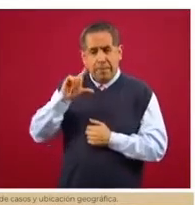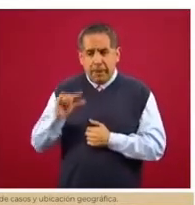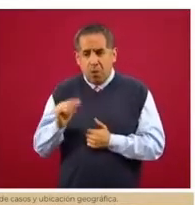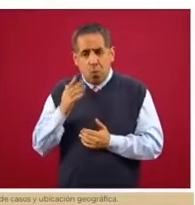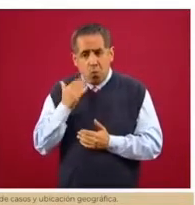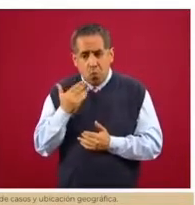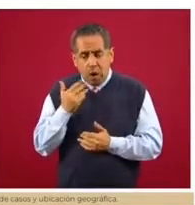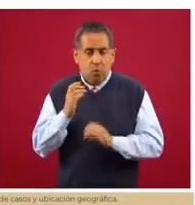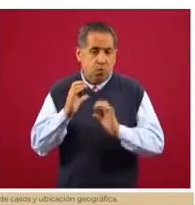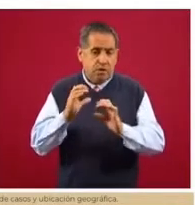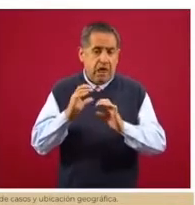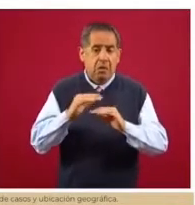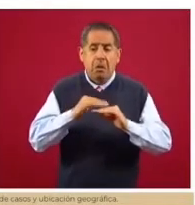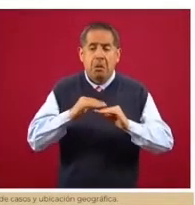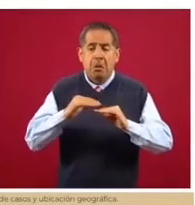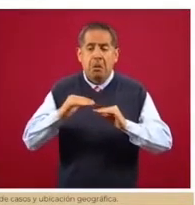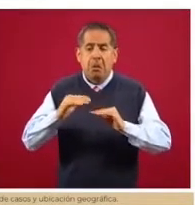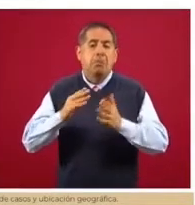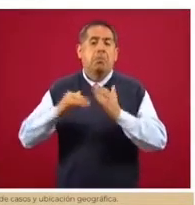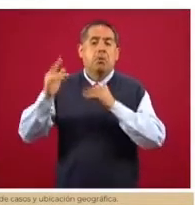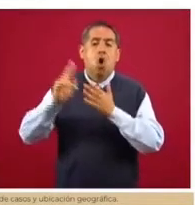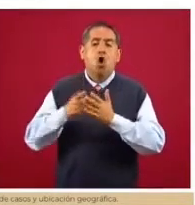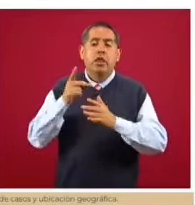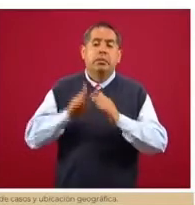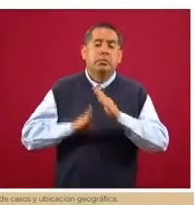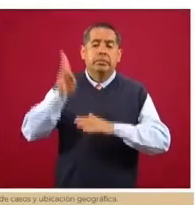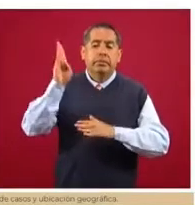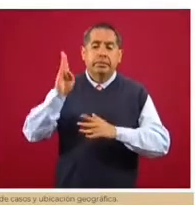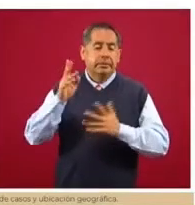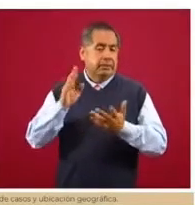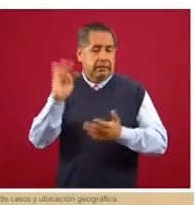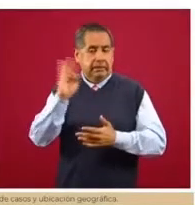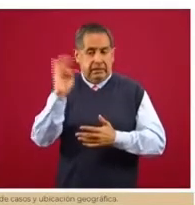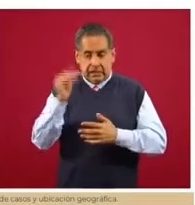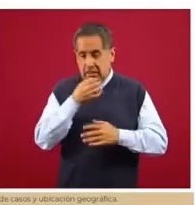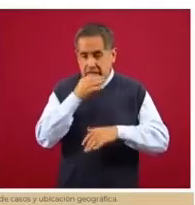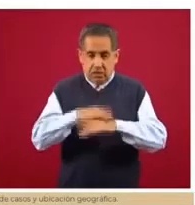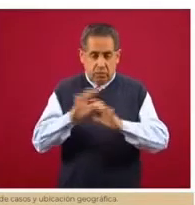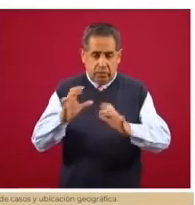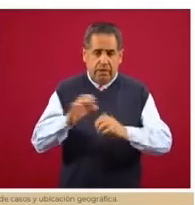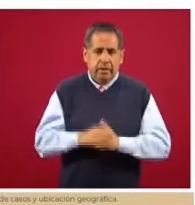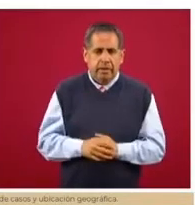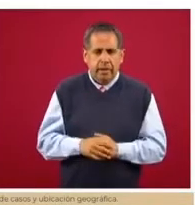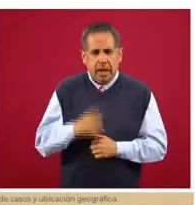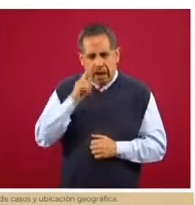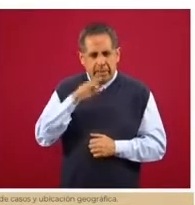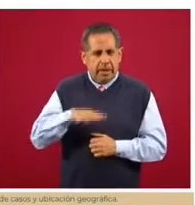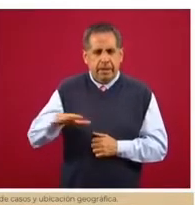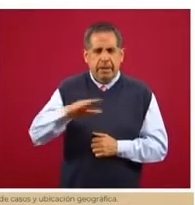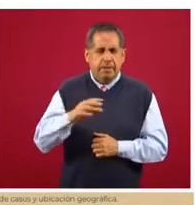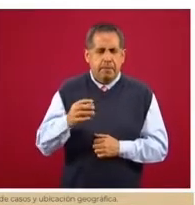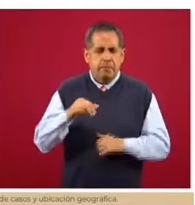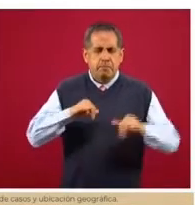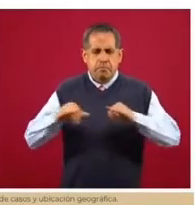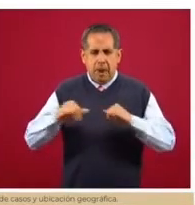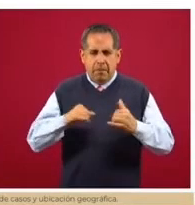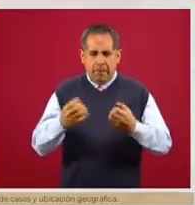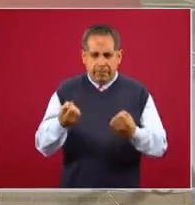porque eso en vez de disminuir también pudiera incrementarse. Entonces es muy importante seguir las indicaciones. Veamos el mapa animado